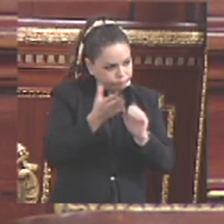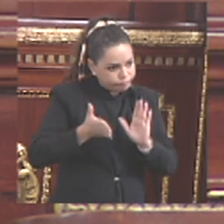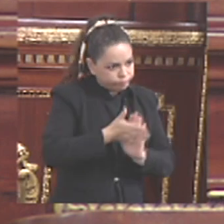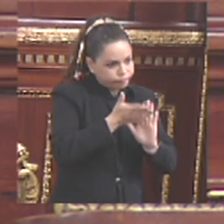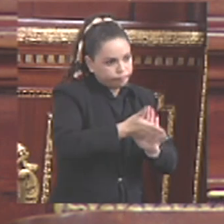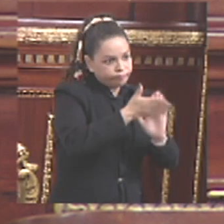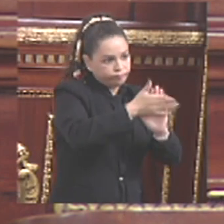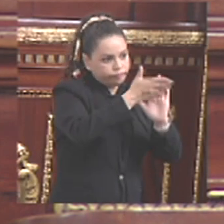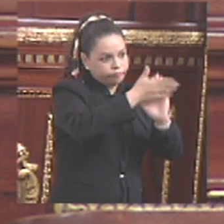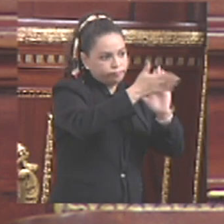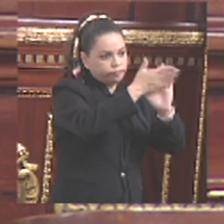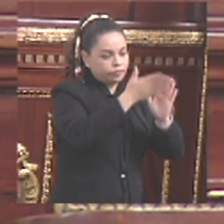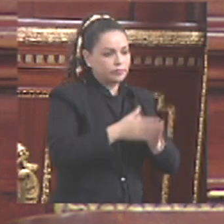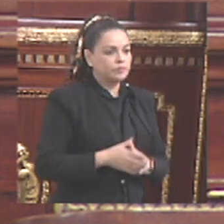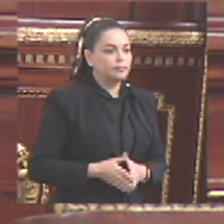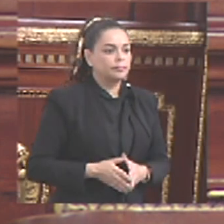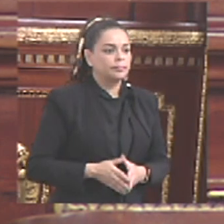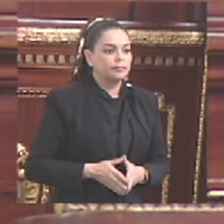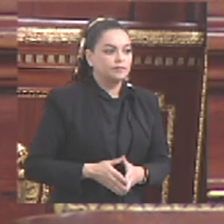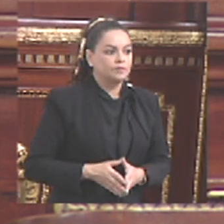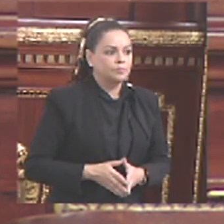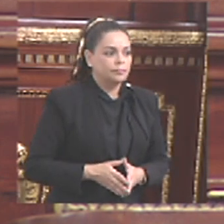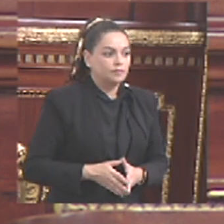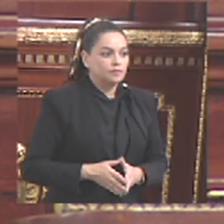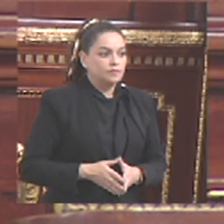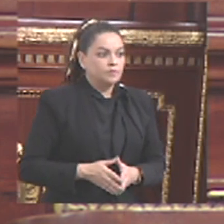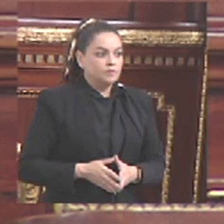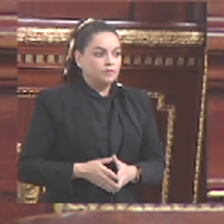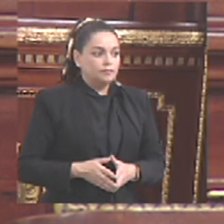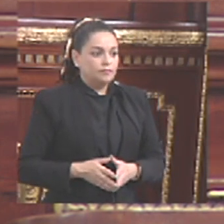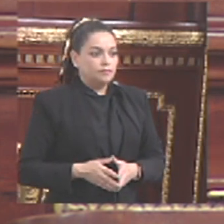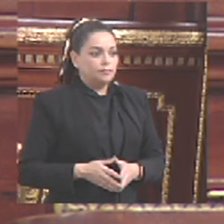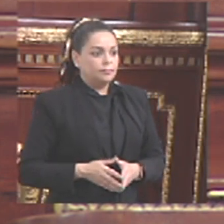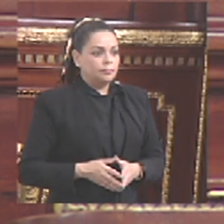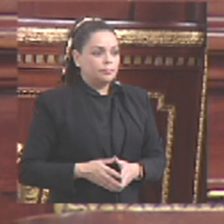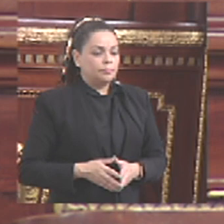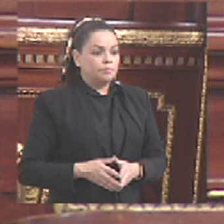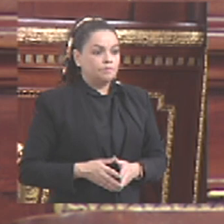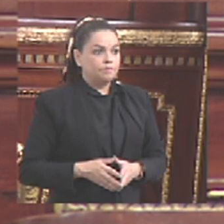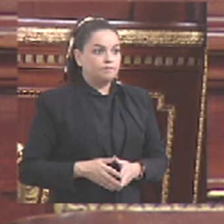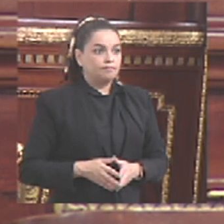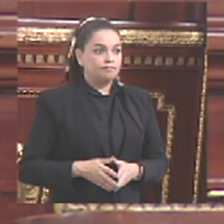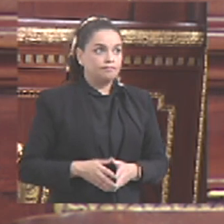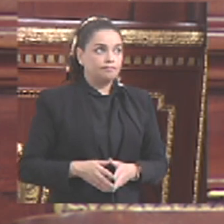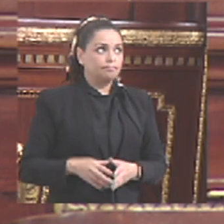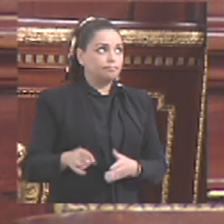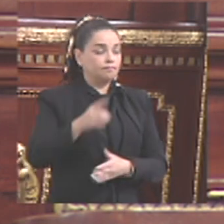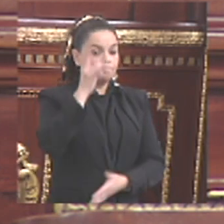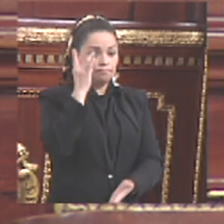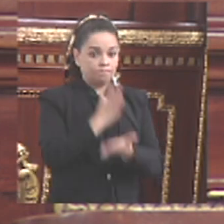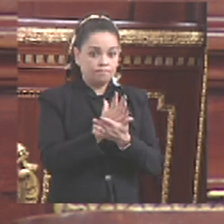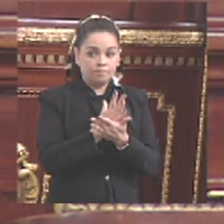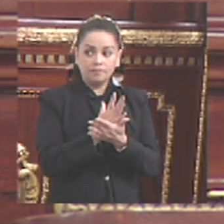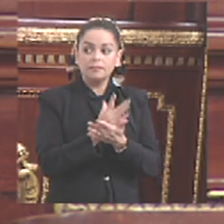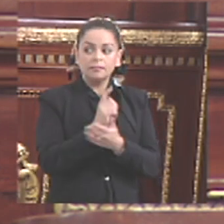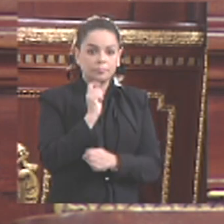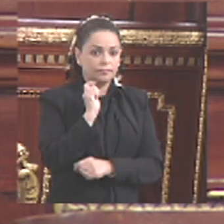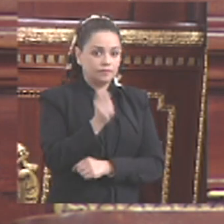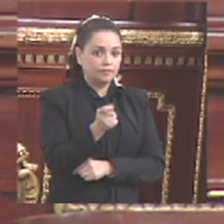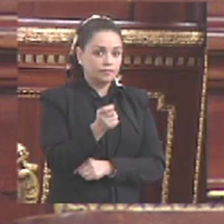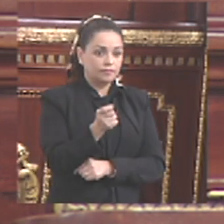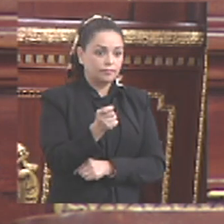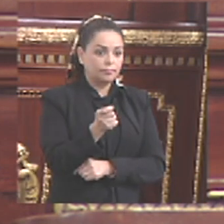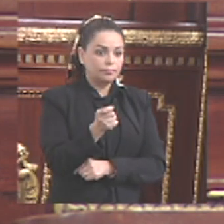Esto no solo es un logro en términos de infraestructura, sino también en términos de